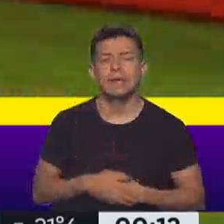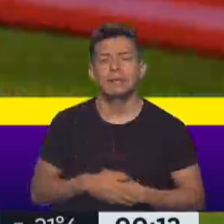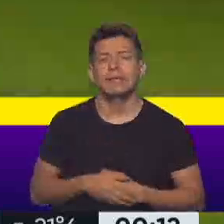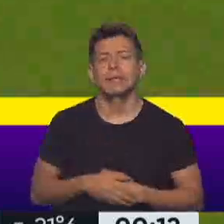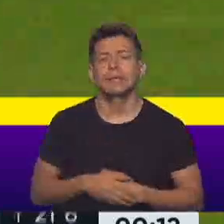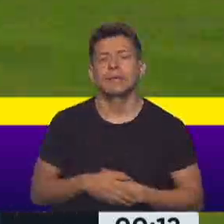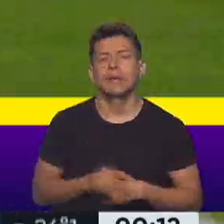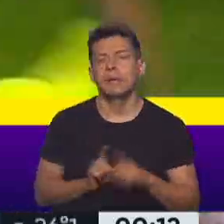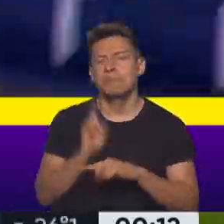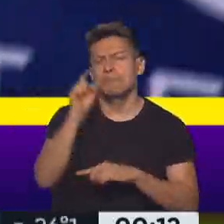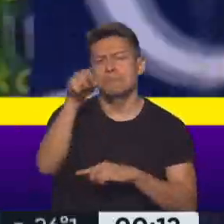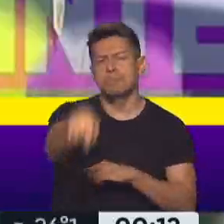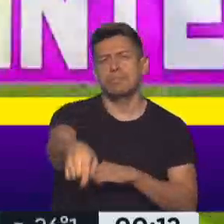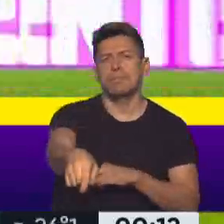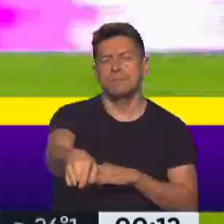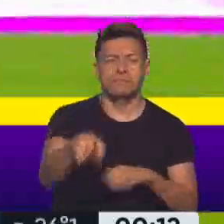Lancilota,